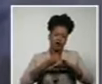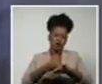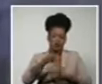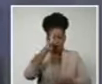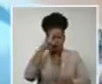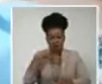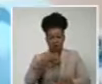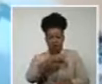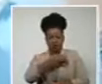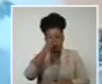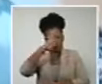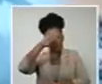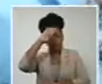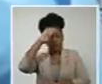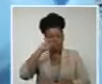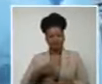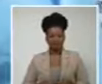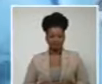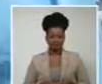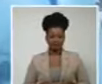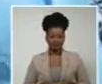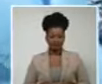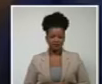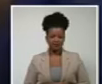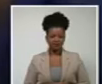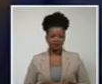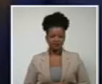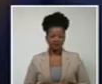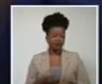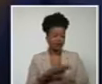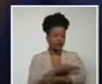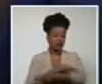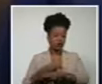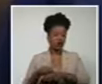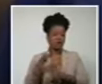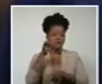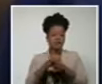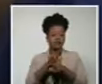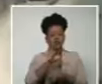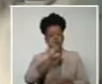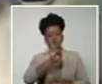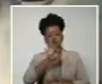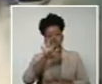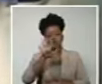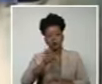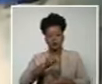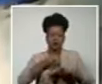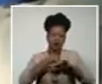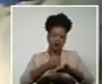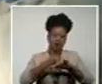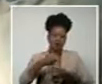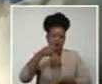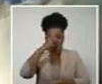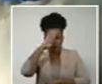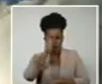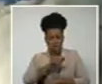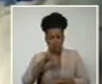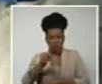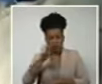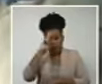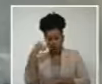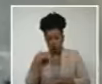vuelve a iluminarse. La encienden los 850 colaboradores de la isla que hoy prestan servicios